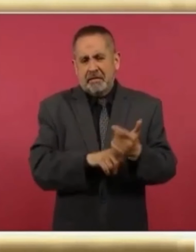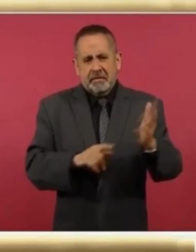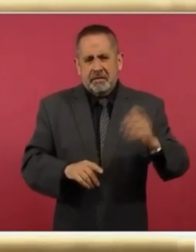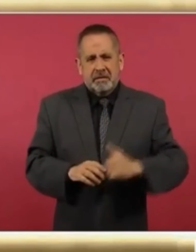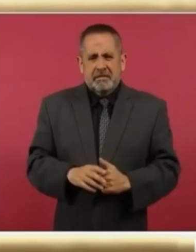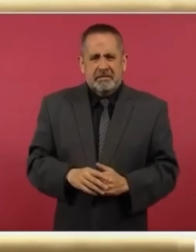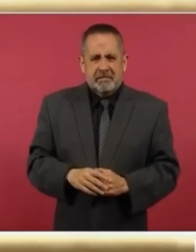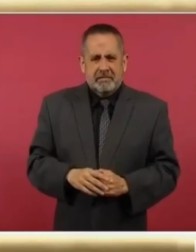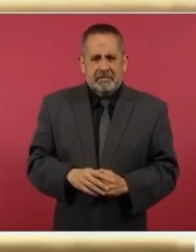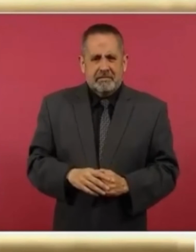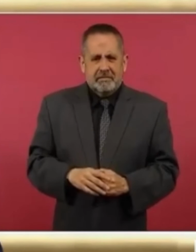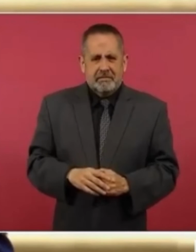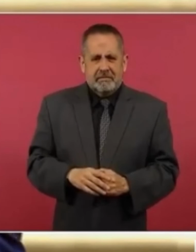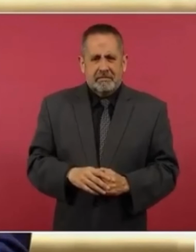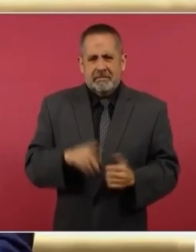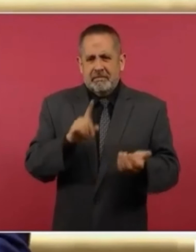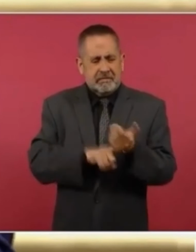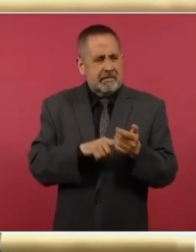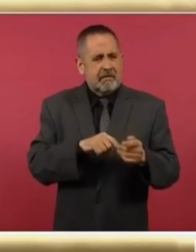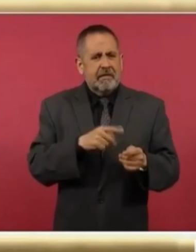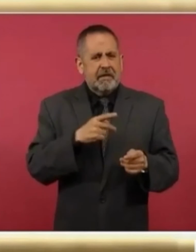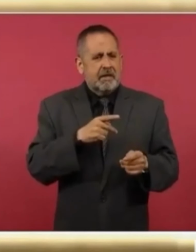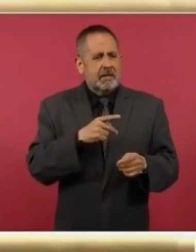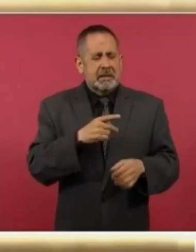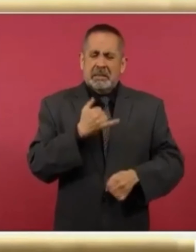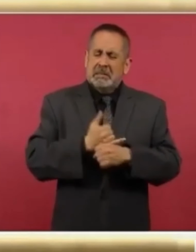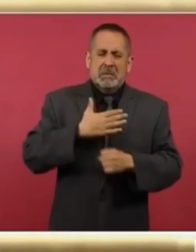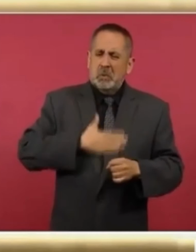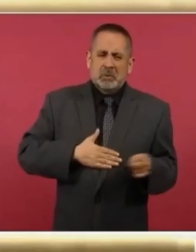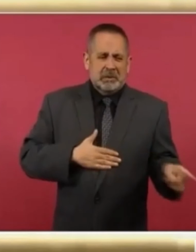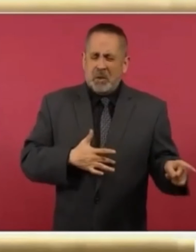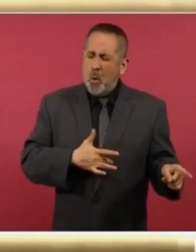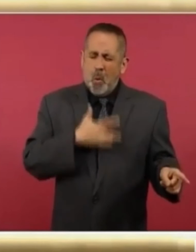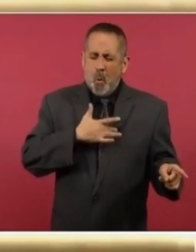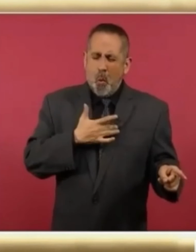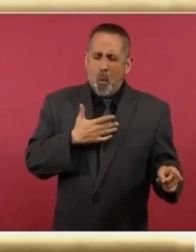Eso es completamente inhumano.